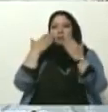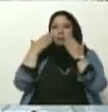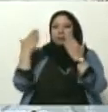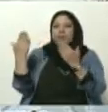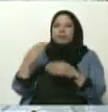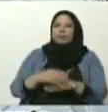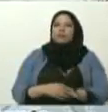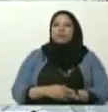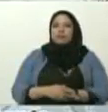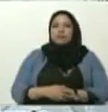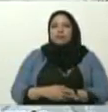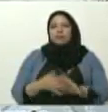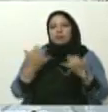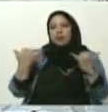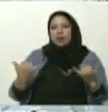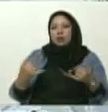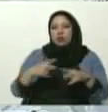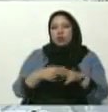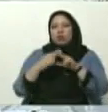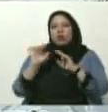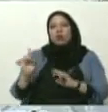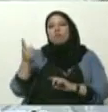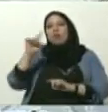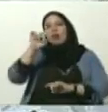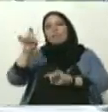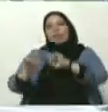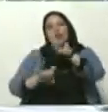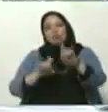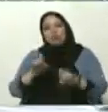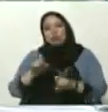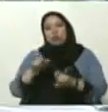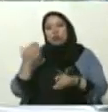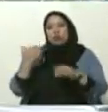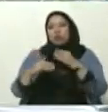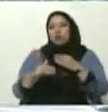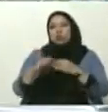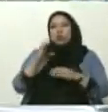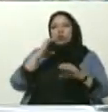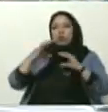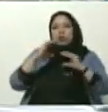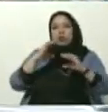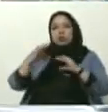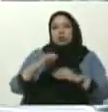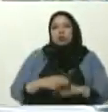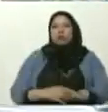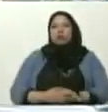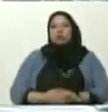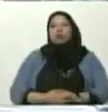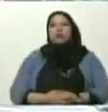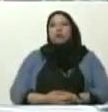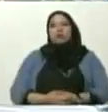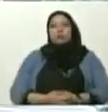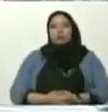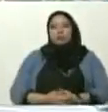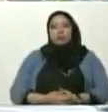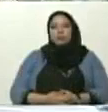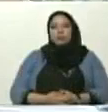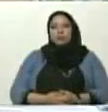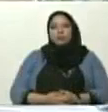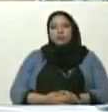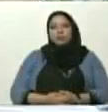García, quien en estos momentos va a recibir la primera pregunta por parte de los medios de comunicación para brindar